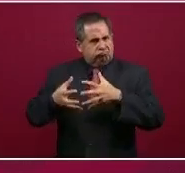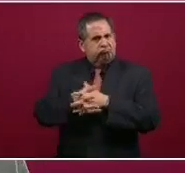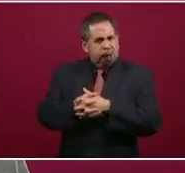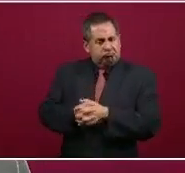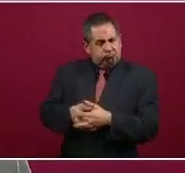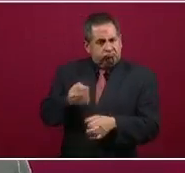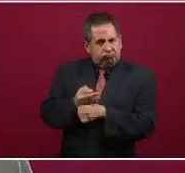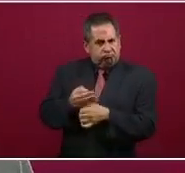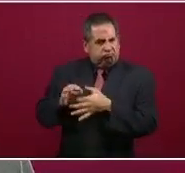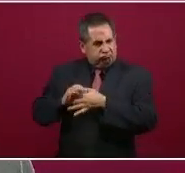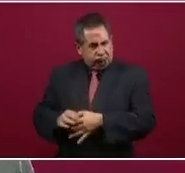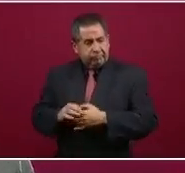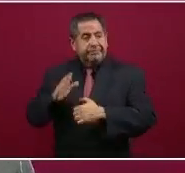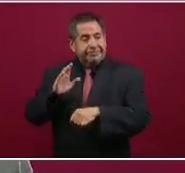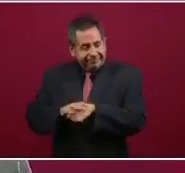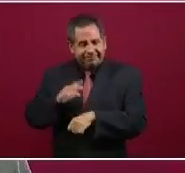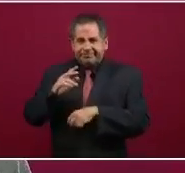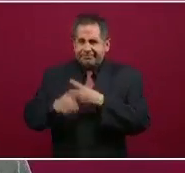estamos